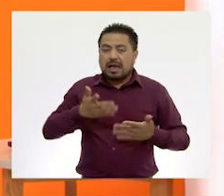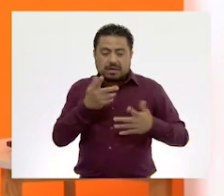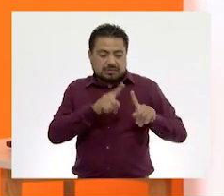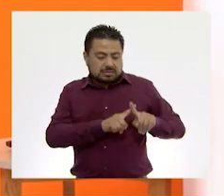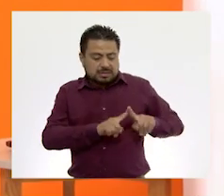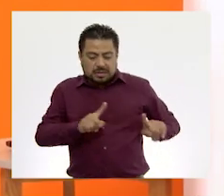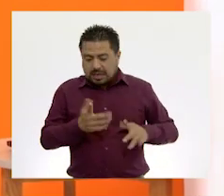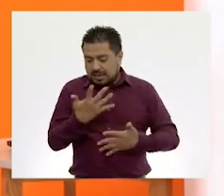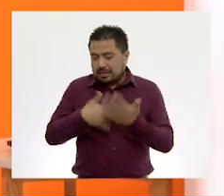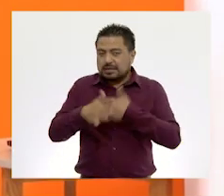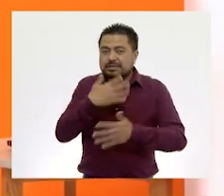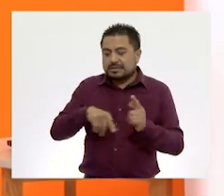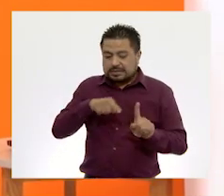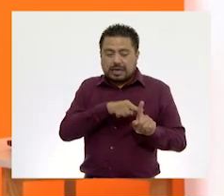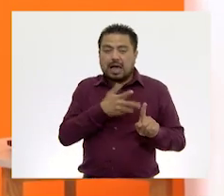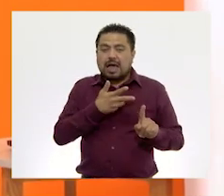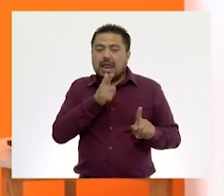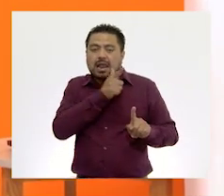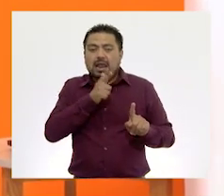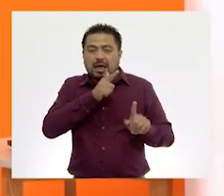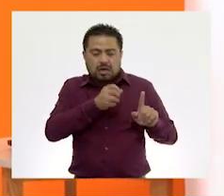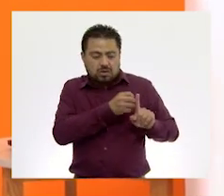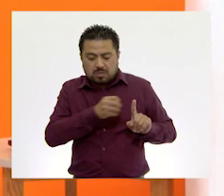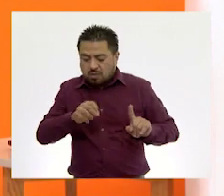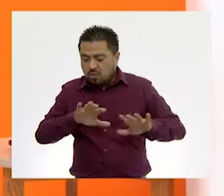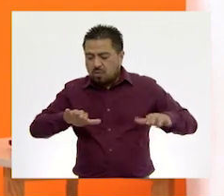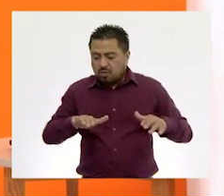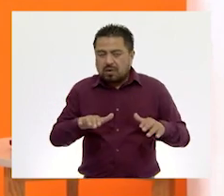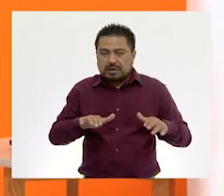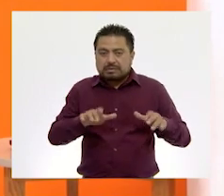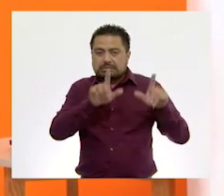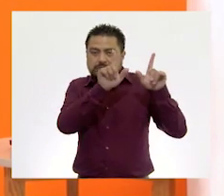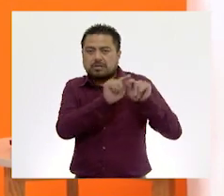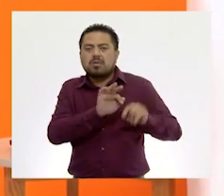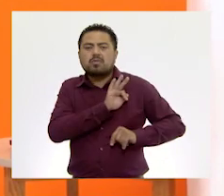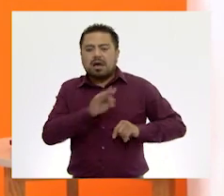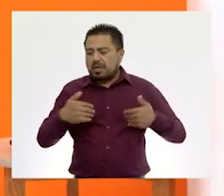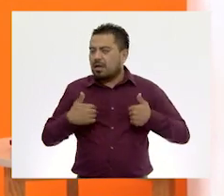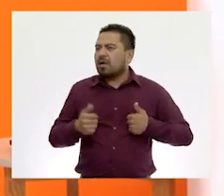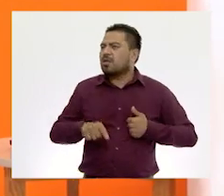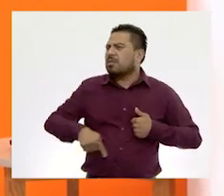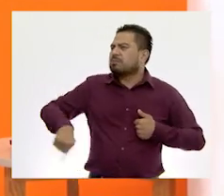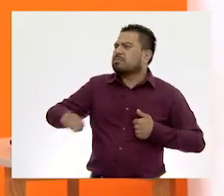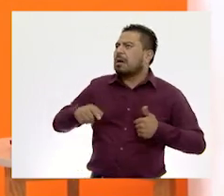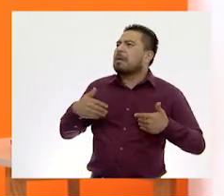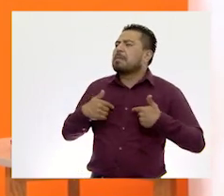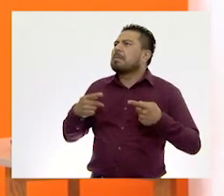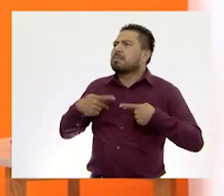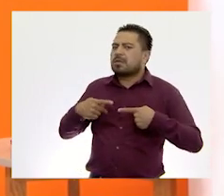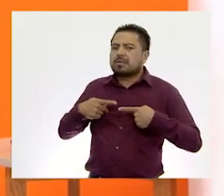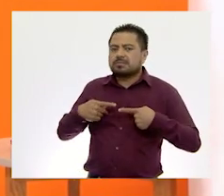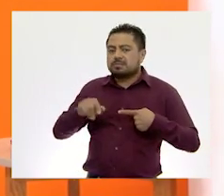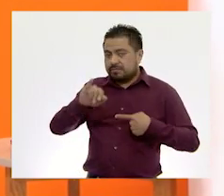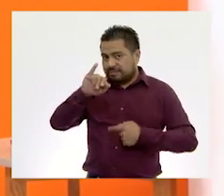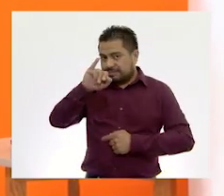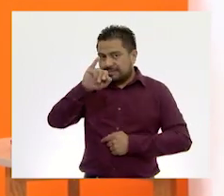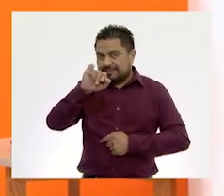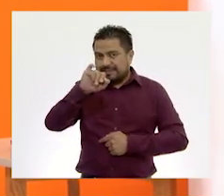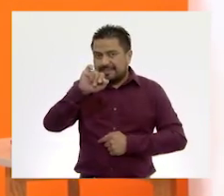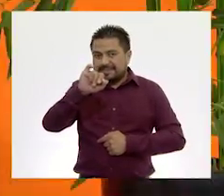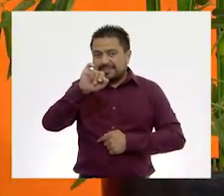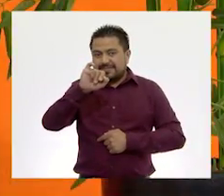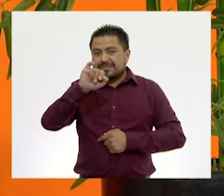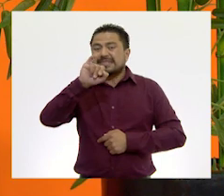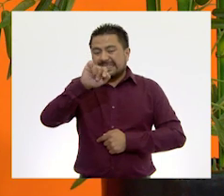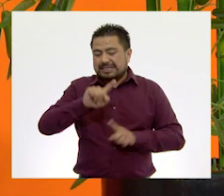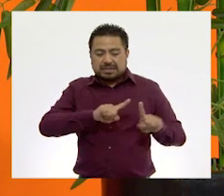de señas, que ya tiene una gramática específica, ¿no?, que además la pueden entender otras personas, pues sí, ya establecen